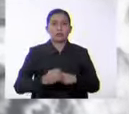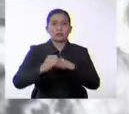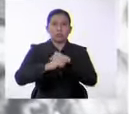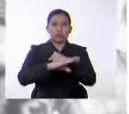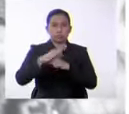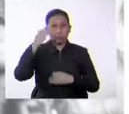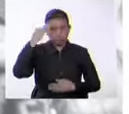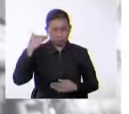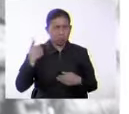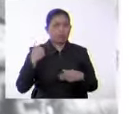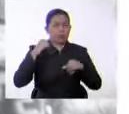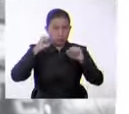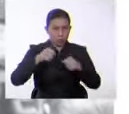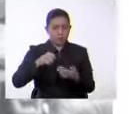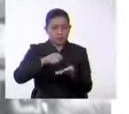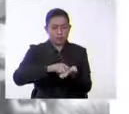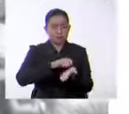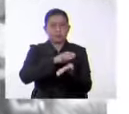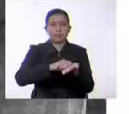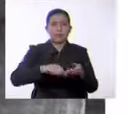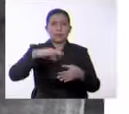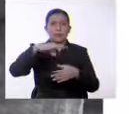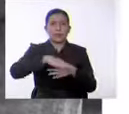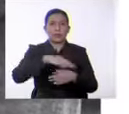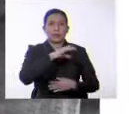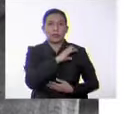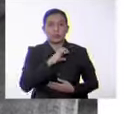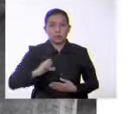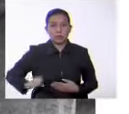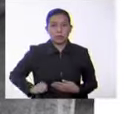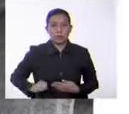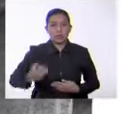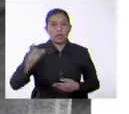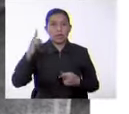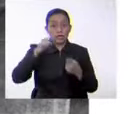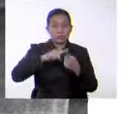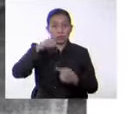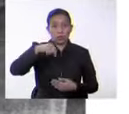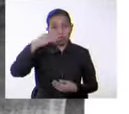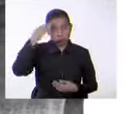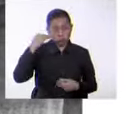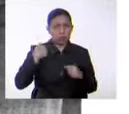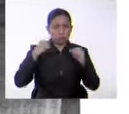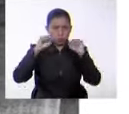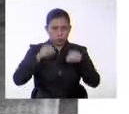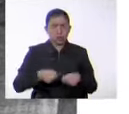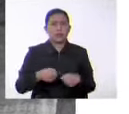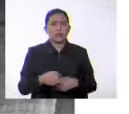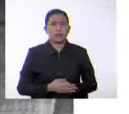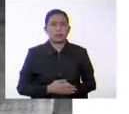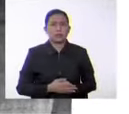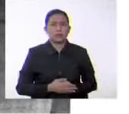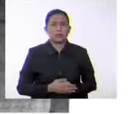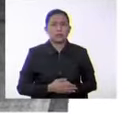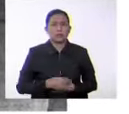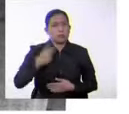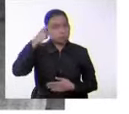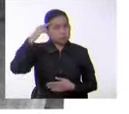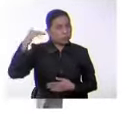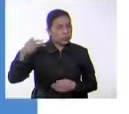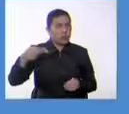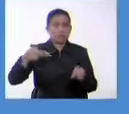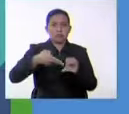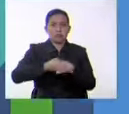femenino en El Salvador, y gracias a ello es que las mujeres podemos votar y ahora postularnos también para cargos políticos. Y a